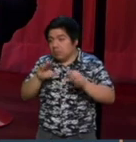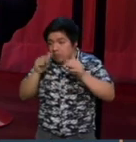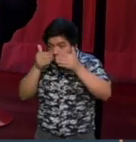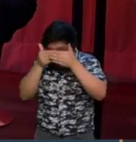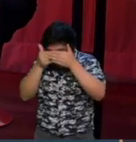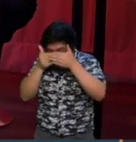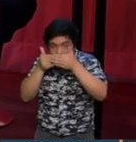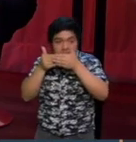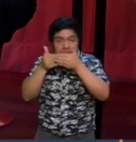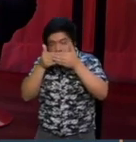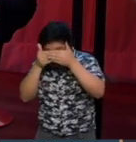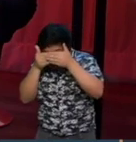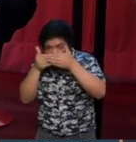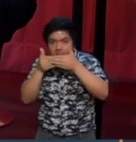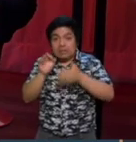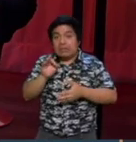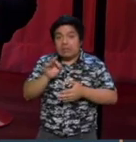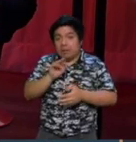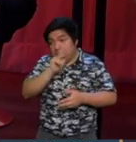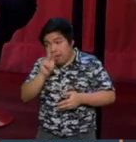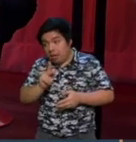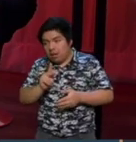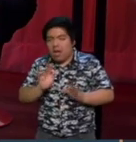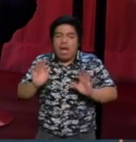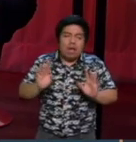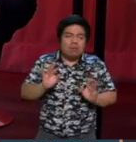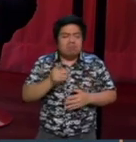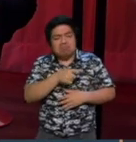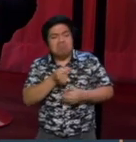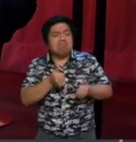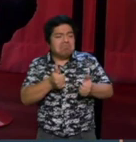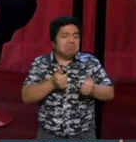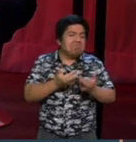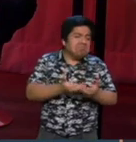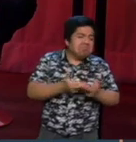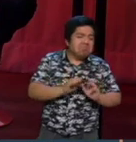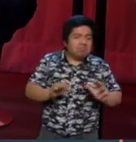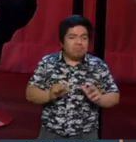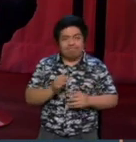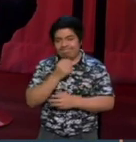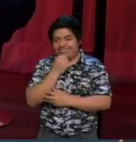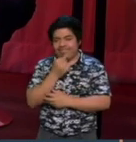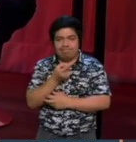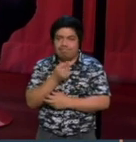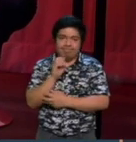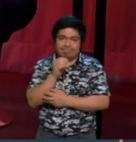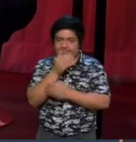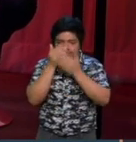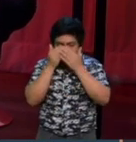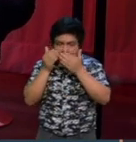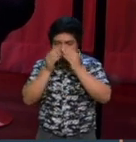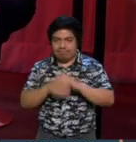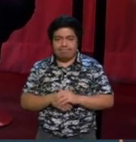dice podría estar peor y por eso hay que conformarnos con lo que hoy tenemos, y me parece que esa tampoco es una visión adecuada.